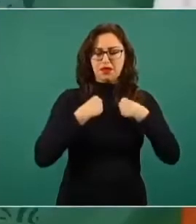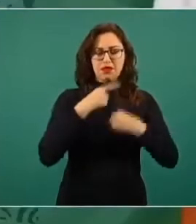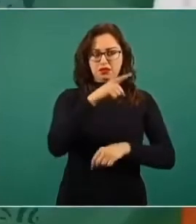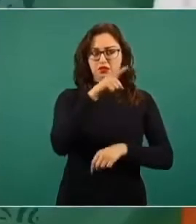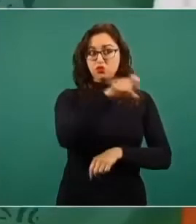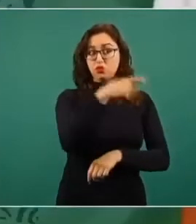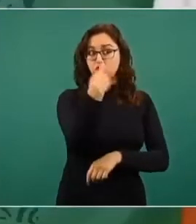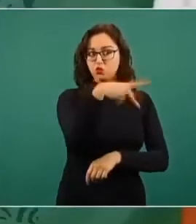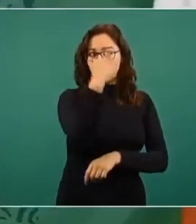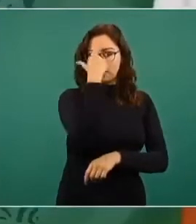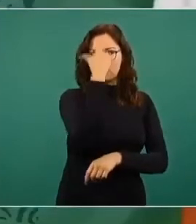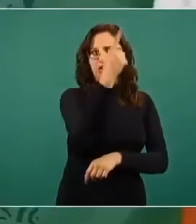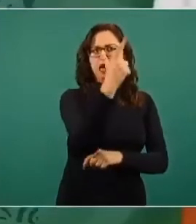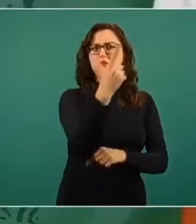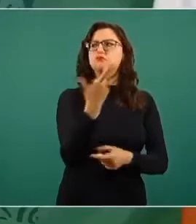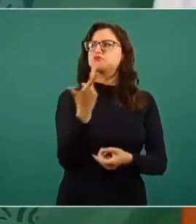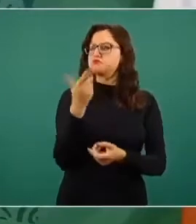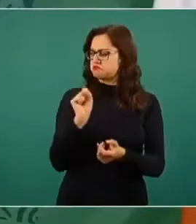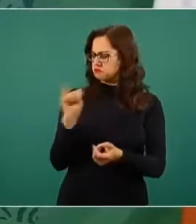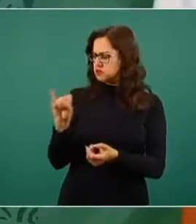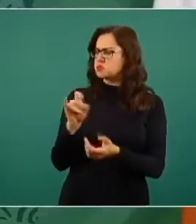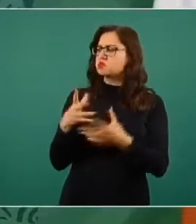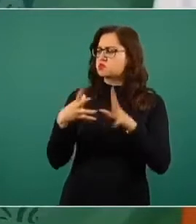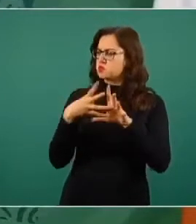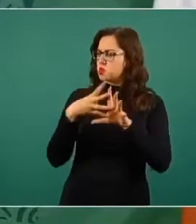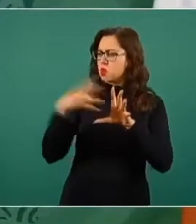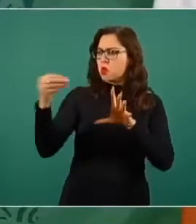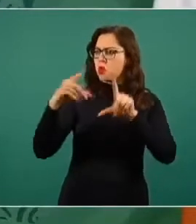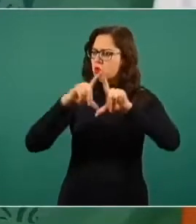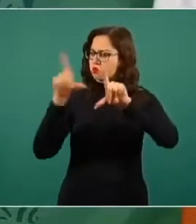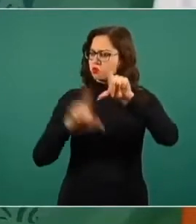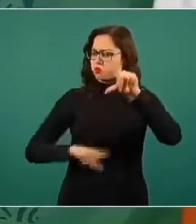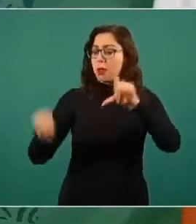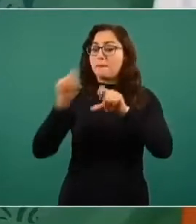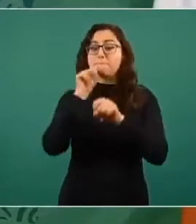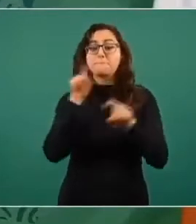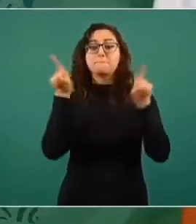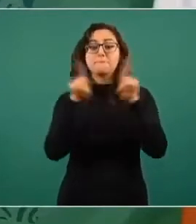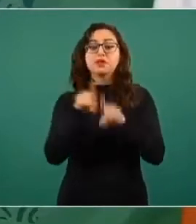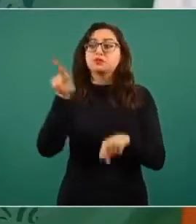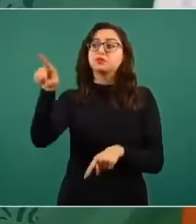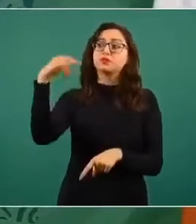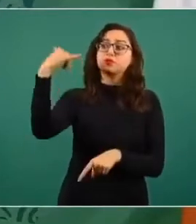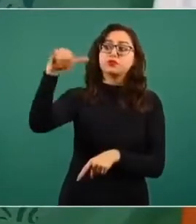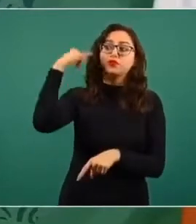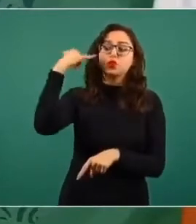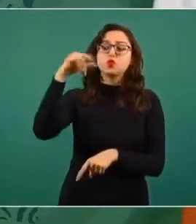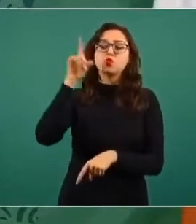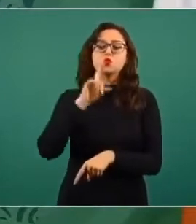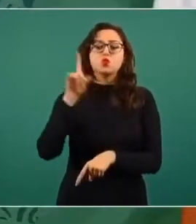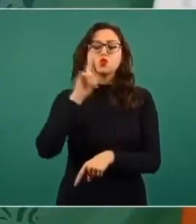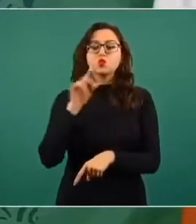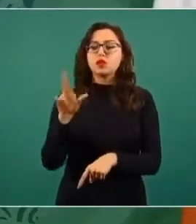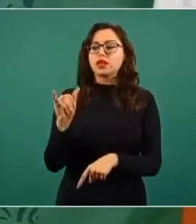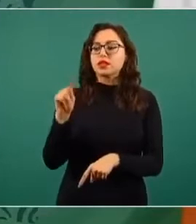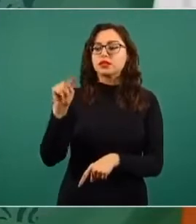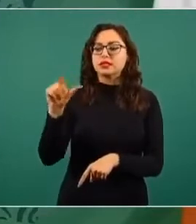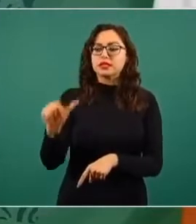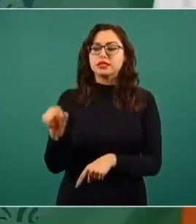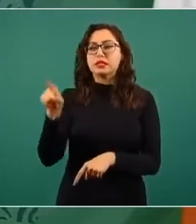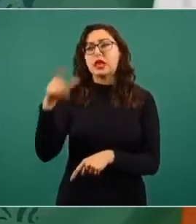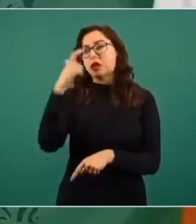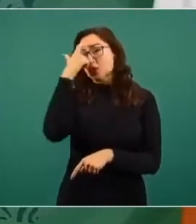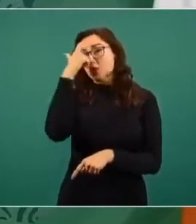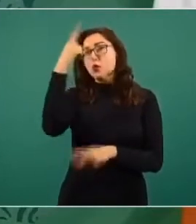el trabajo en Yucatán de Rita Cetina, precursora del feminismo mexicano hacia finales del siglo